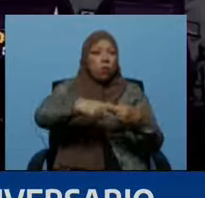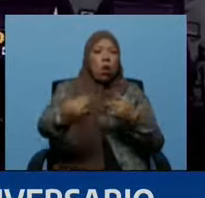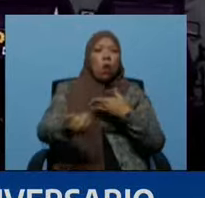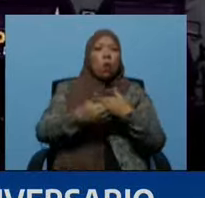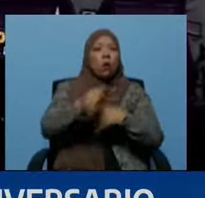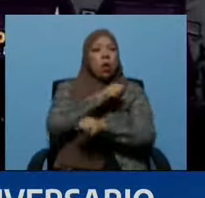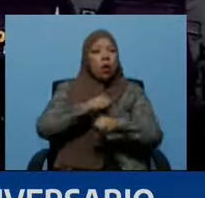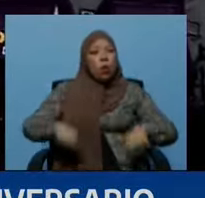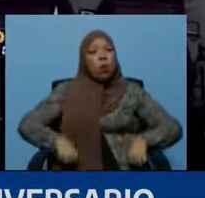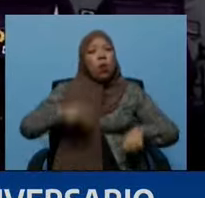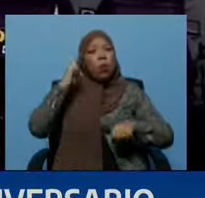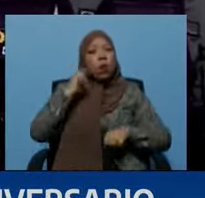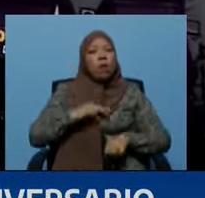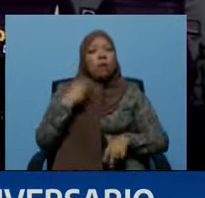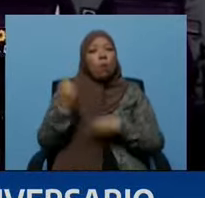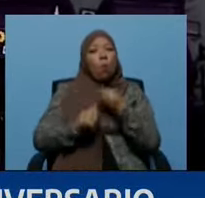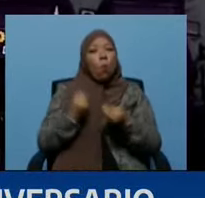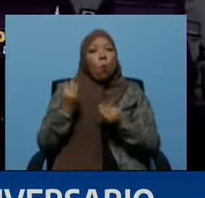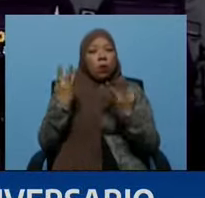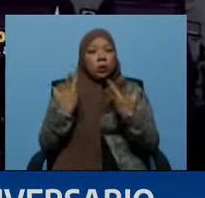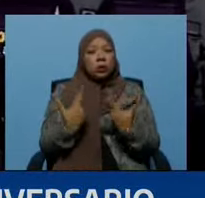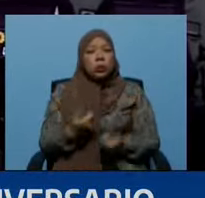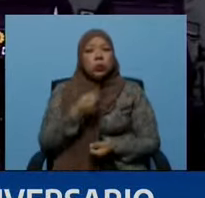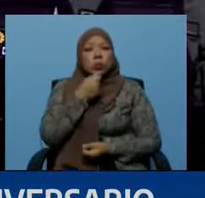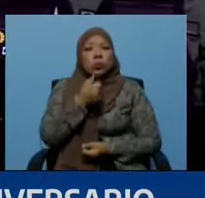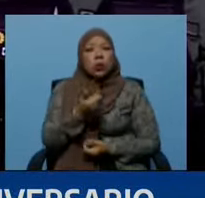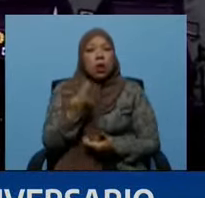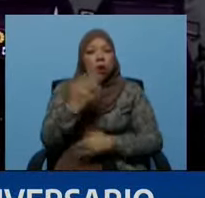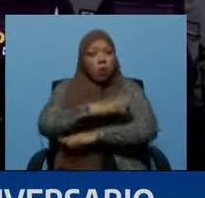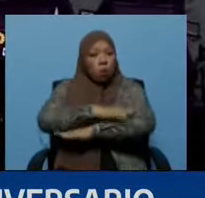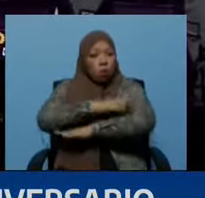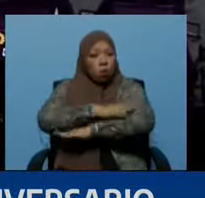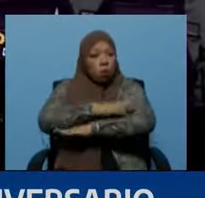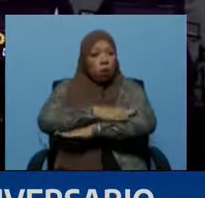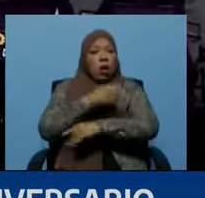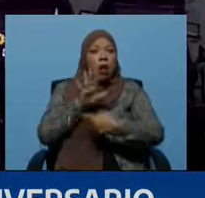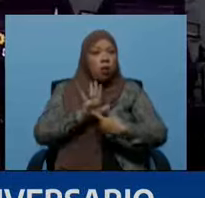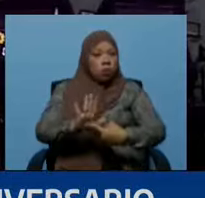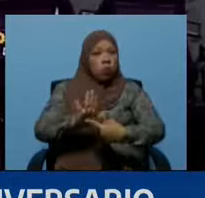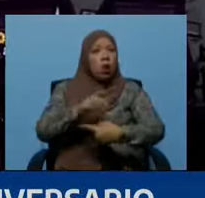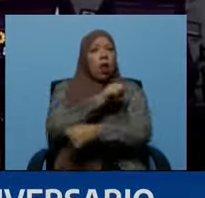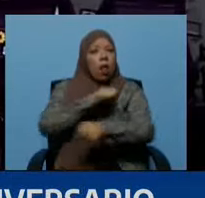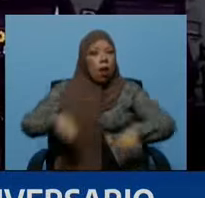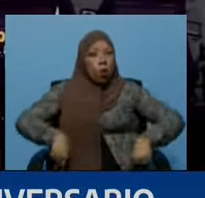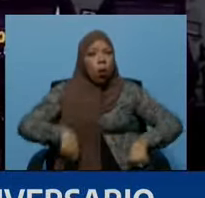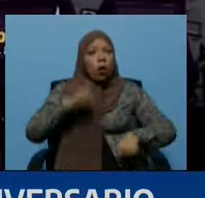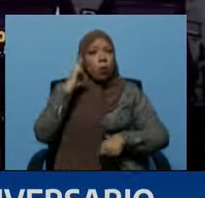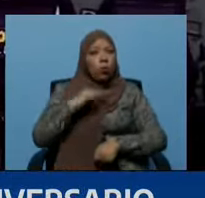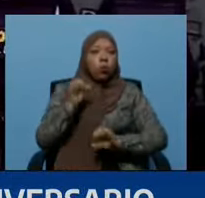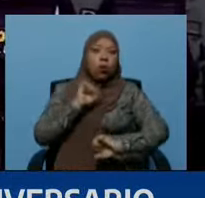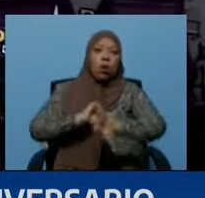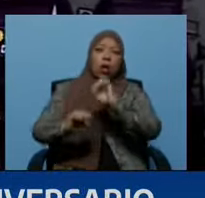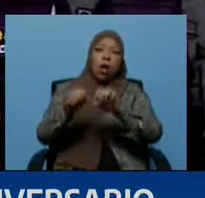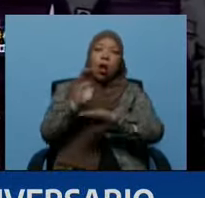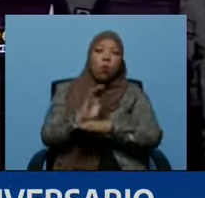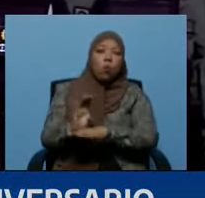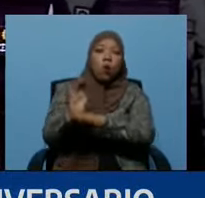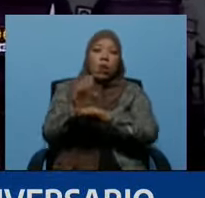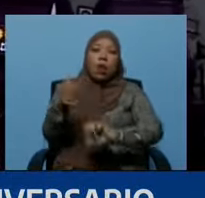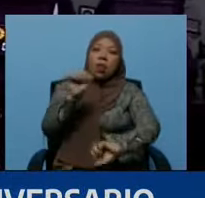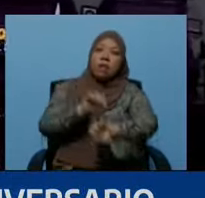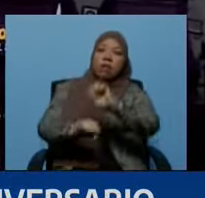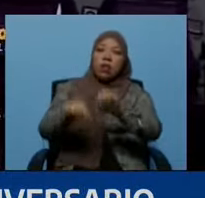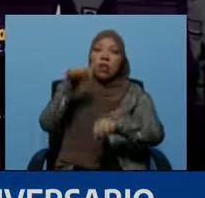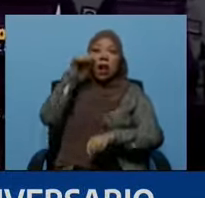Guardia Nacional Bolivariana? ¿Y qué conducta ejemplar ha demostrado la Guardia para salir a proteger y a defender a